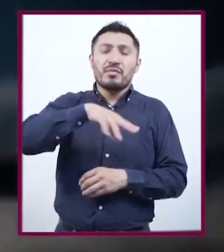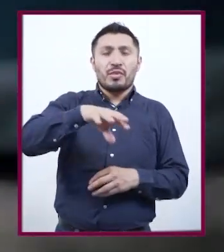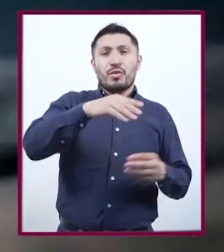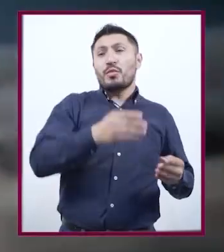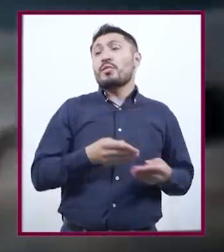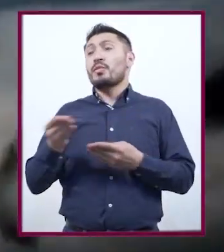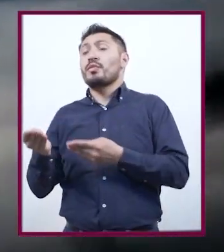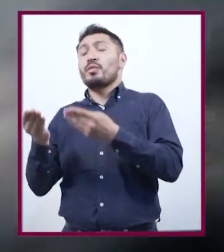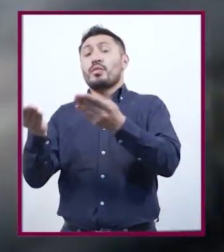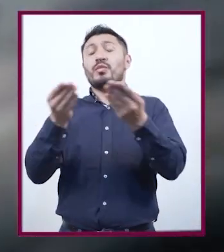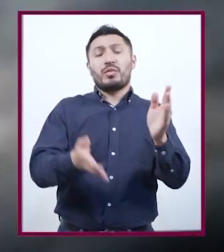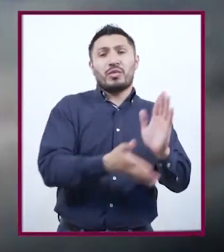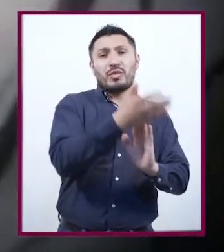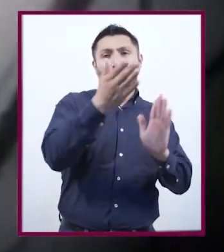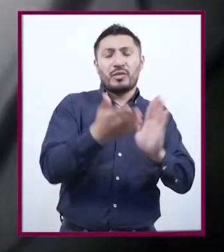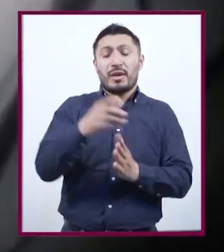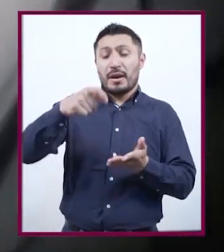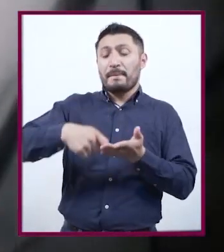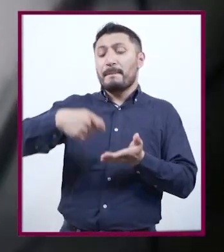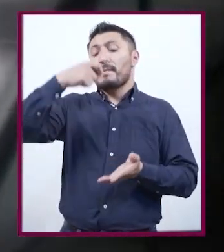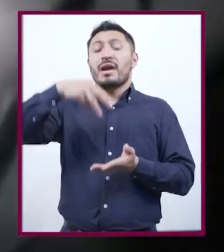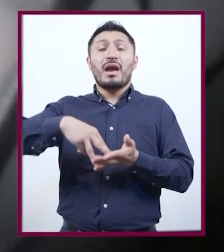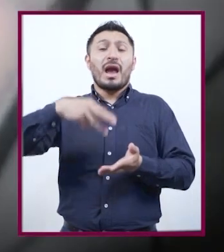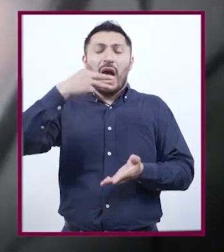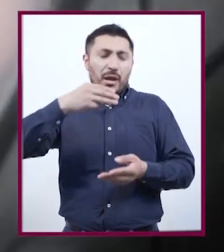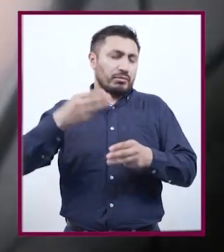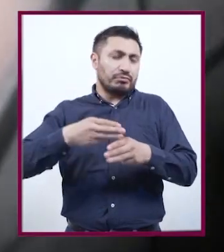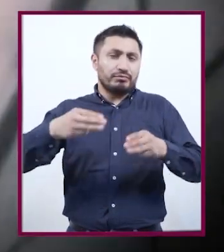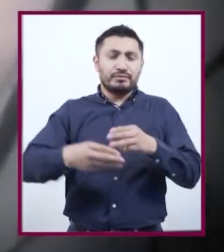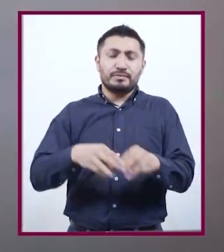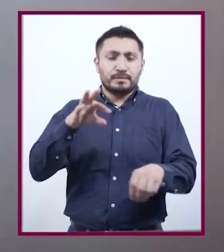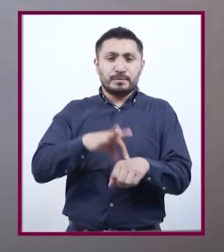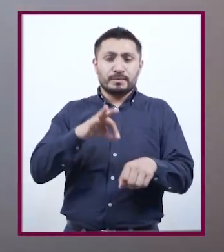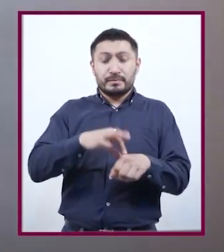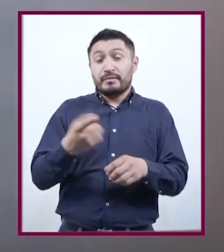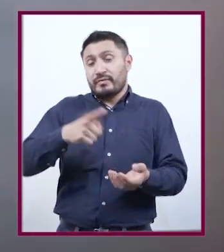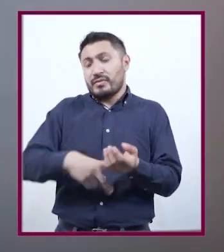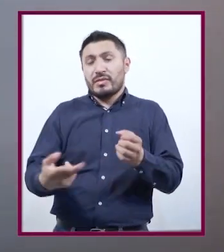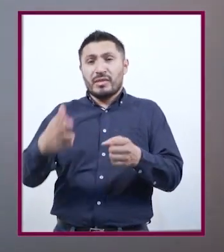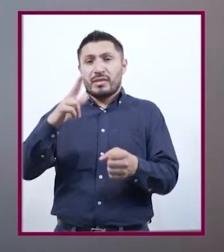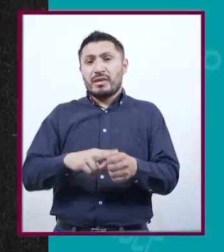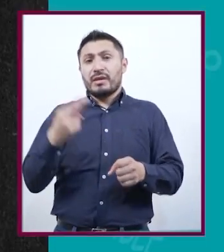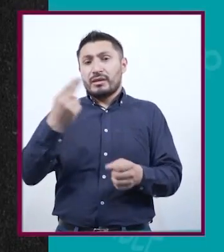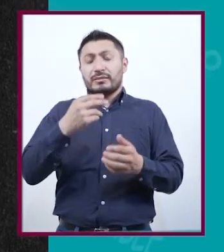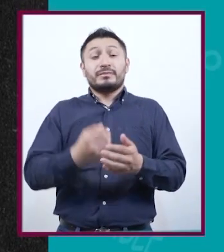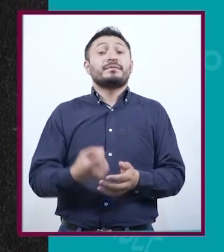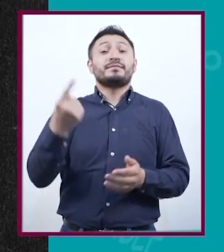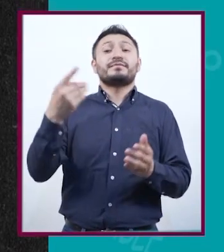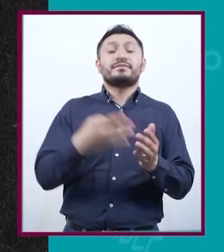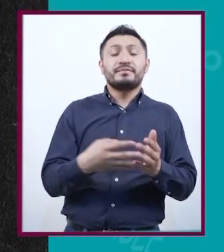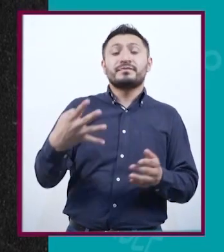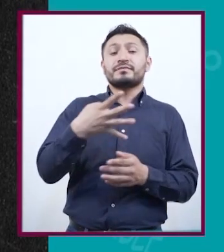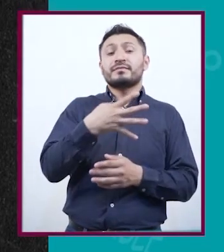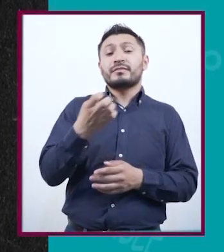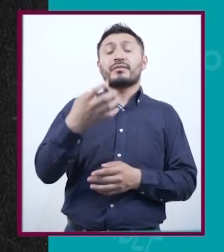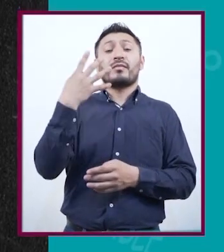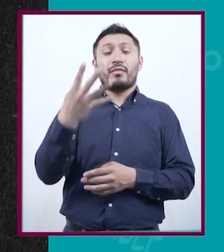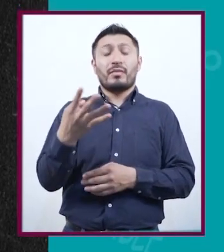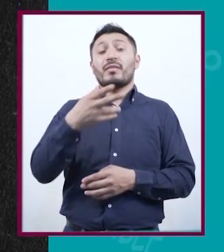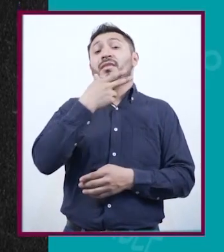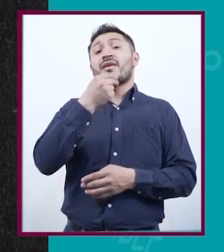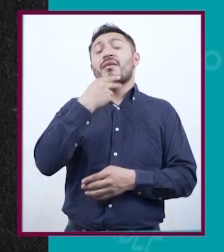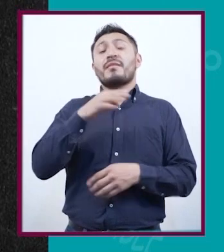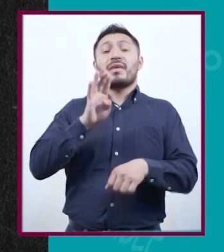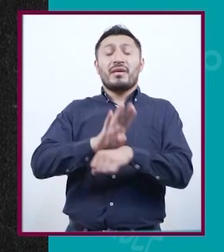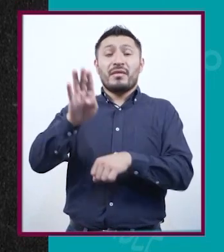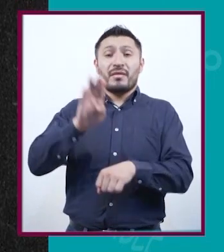generalizó para la construcción de cubiertos y de material quirúrgico que los hospitales requerían. En 1904, el